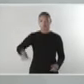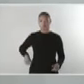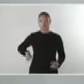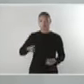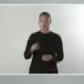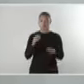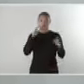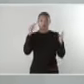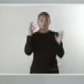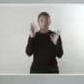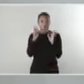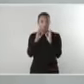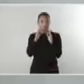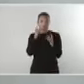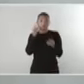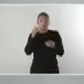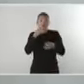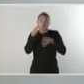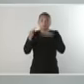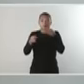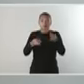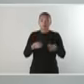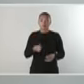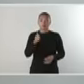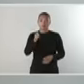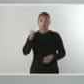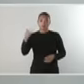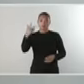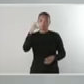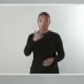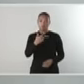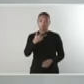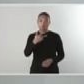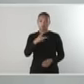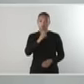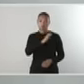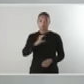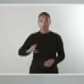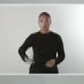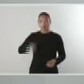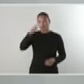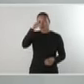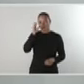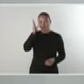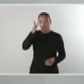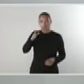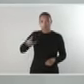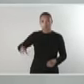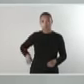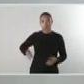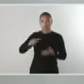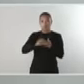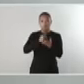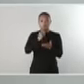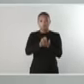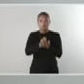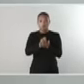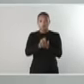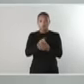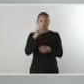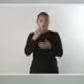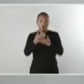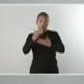enfrentar los argumentos de los ocho aspirantes a gobernar Tamaulipas previo